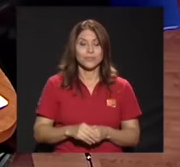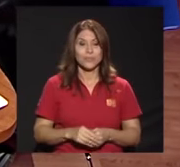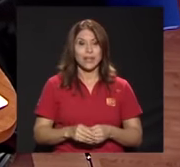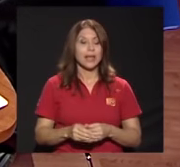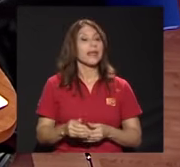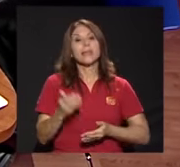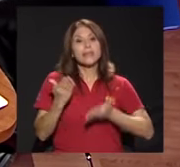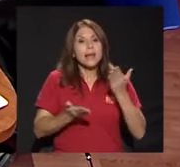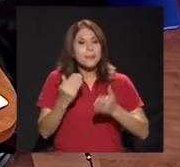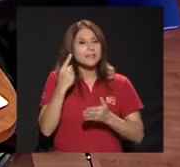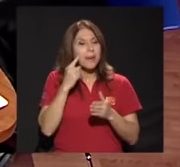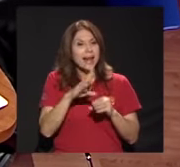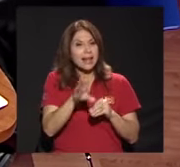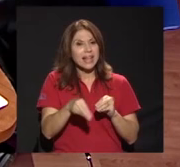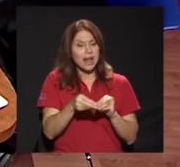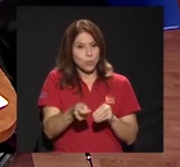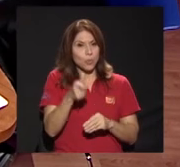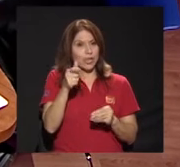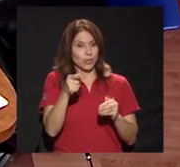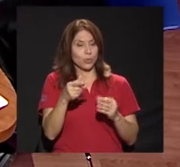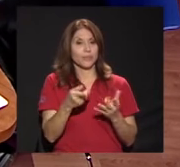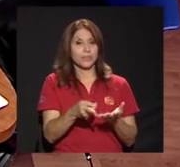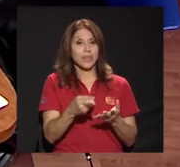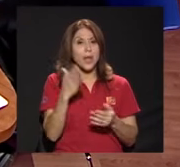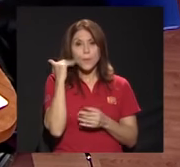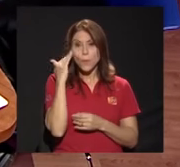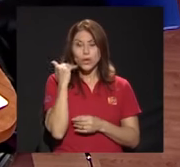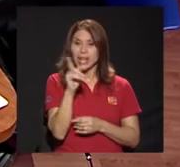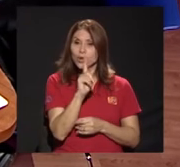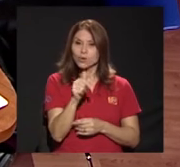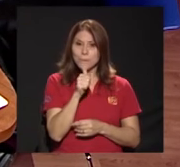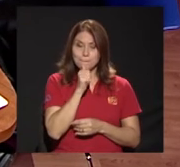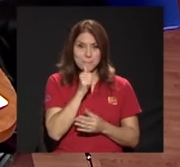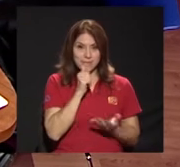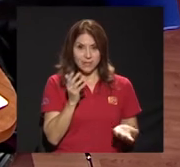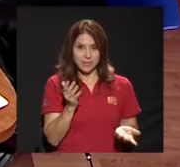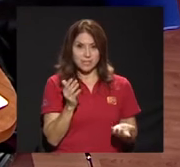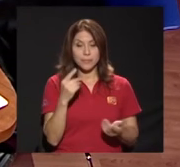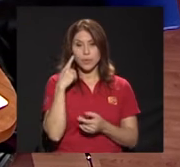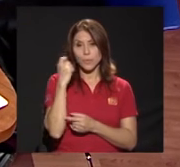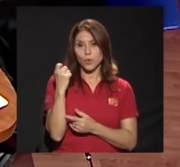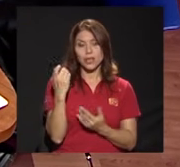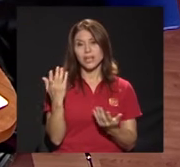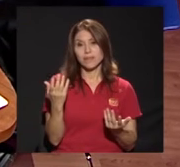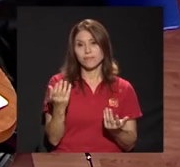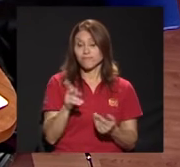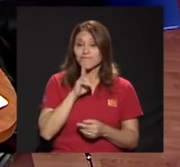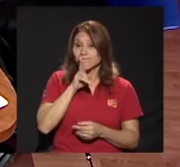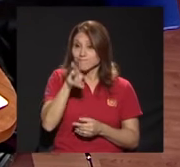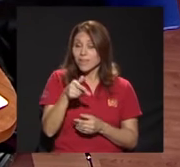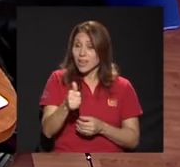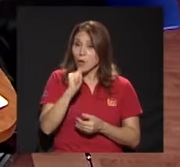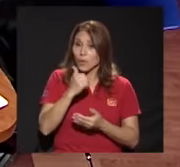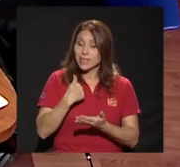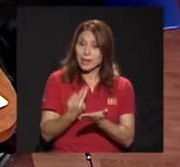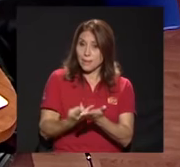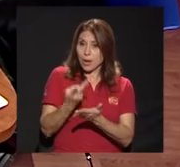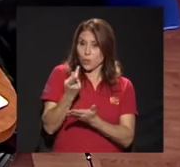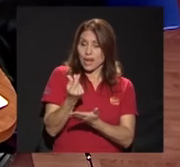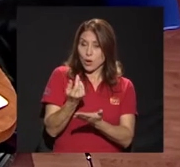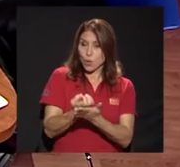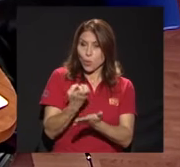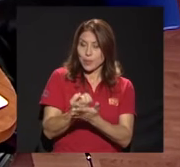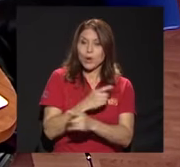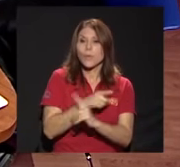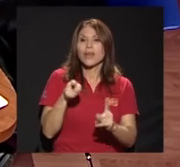agregar, ajá, un poquito más ahí, ¿por qué no la privatiza? Porque si bien tiene valor económico, sigue siendo un bien de